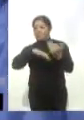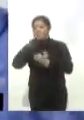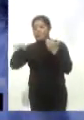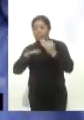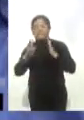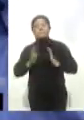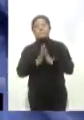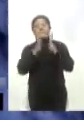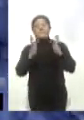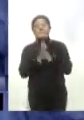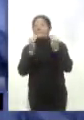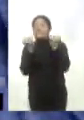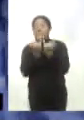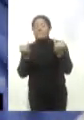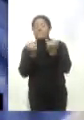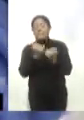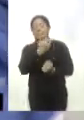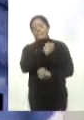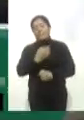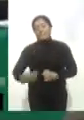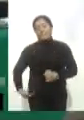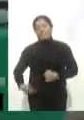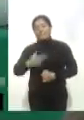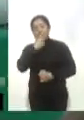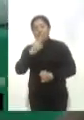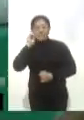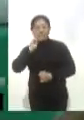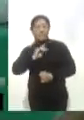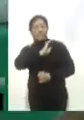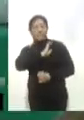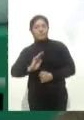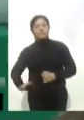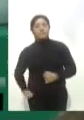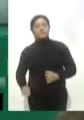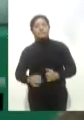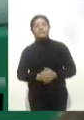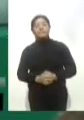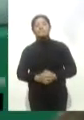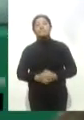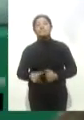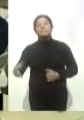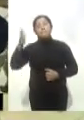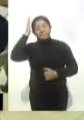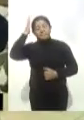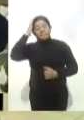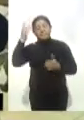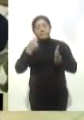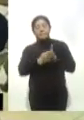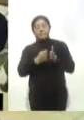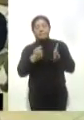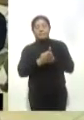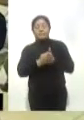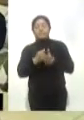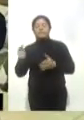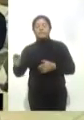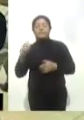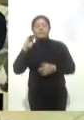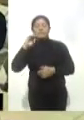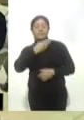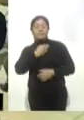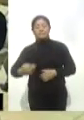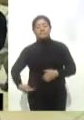los presidentes municipales. En tanto, la alcaldesa de Tlaxco y presidenta de la Red Tlaxcalteca de Municipios por la Salud,